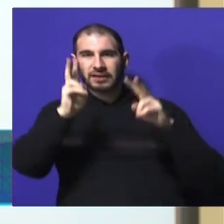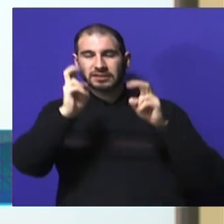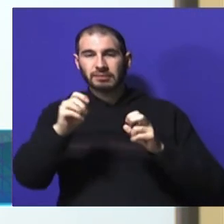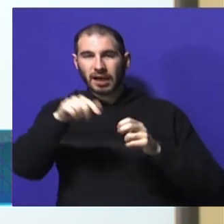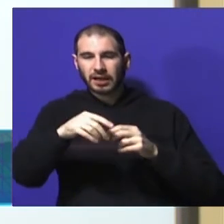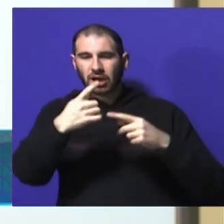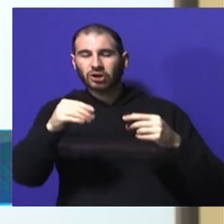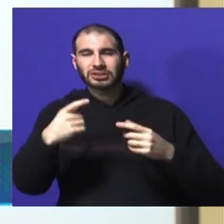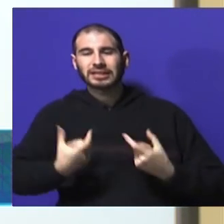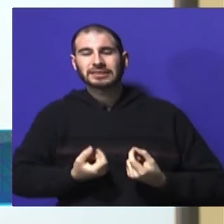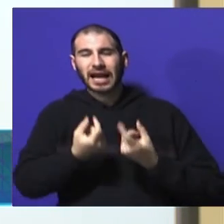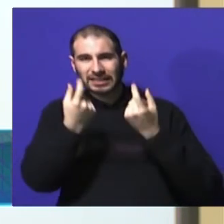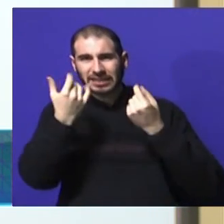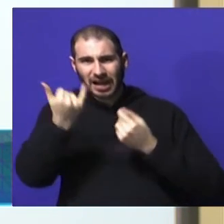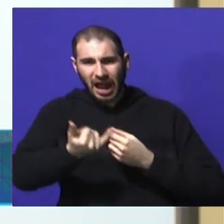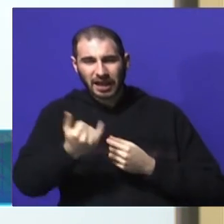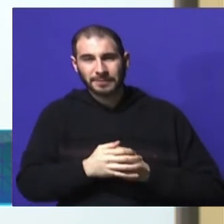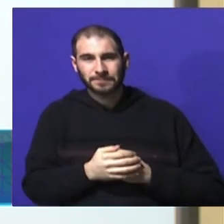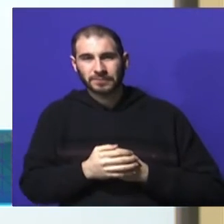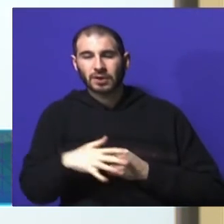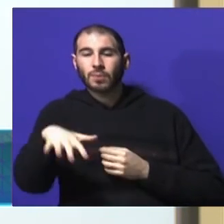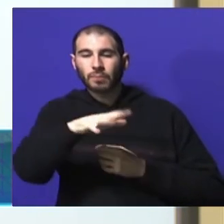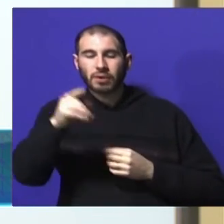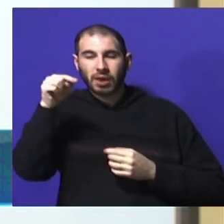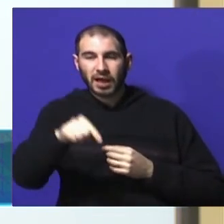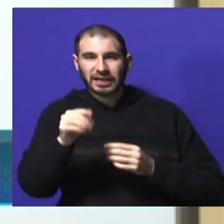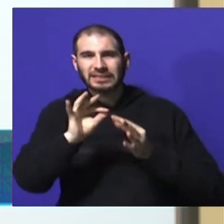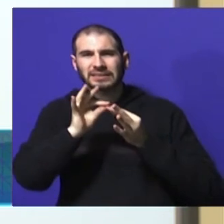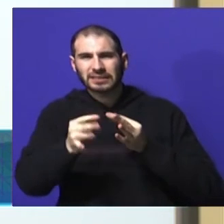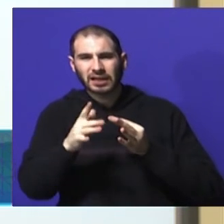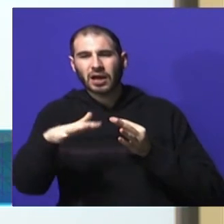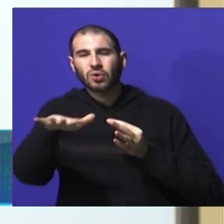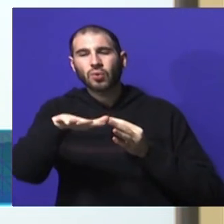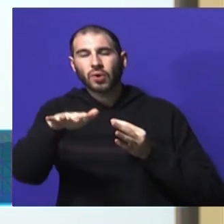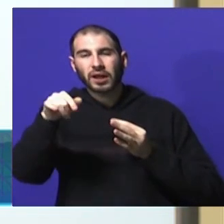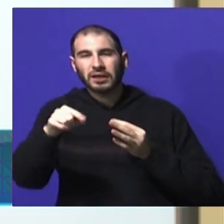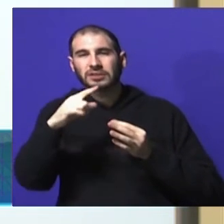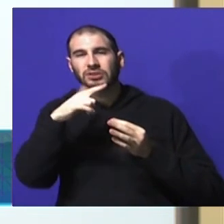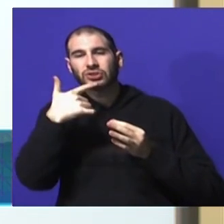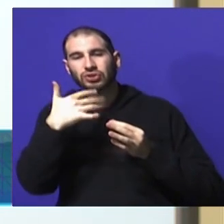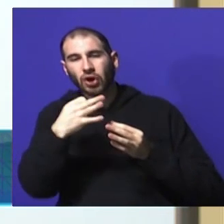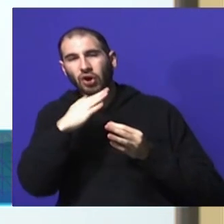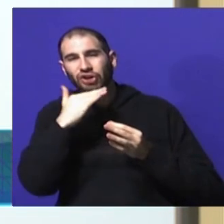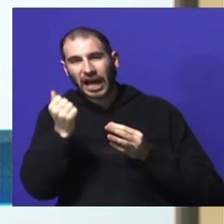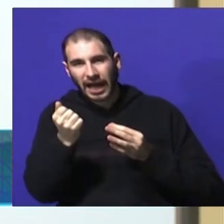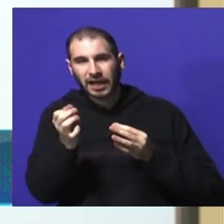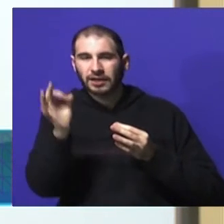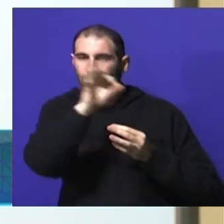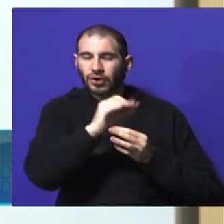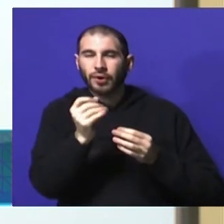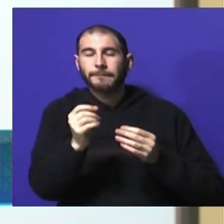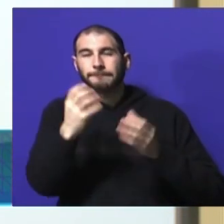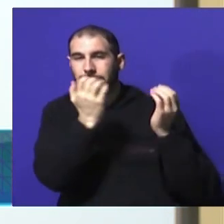incremento de los casos de cáncer en estos pueblos que están cercanos a las zonas sojeras, las zonas maiceras